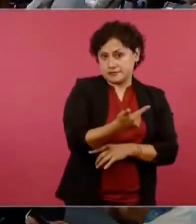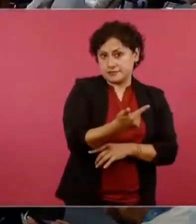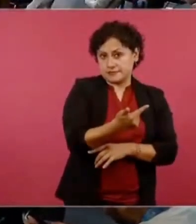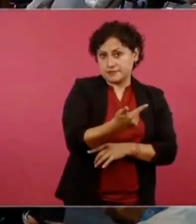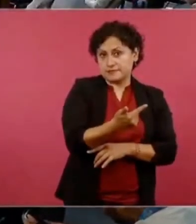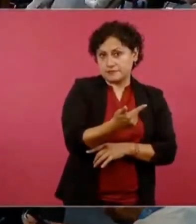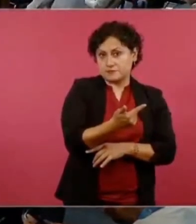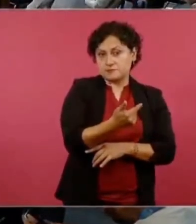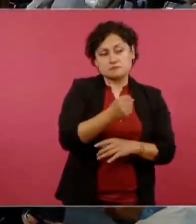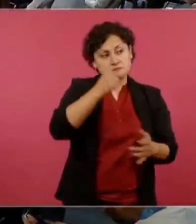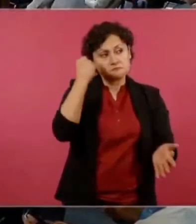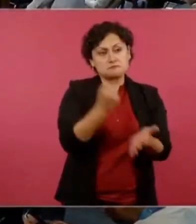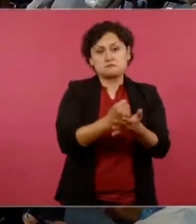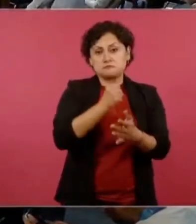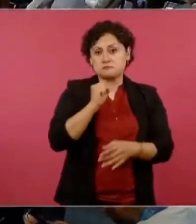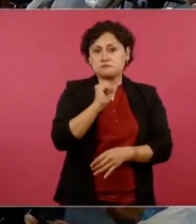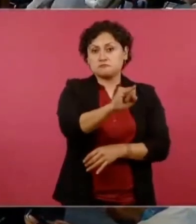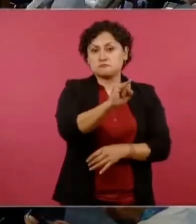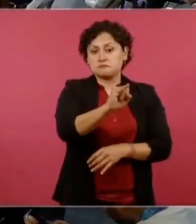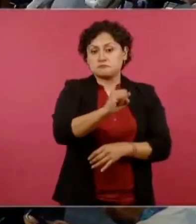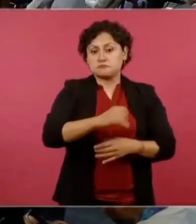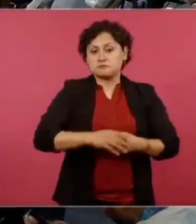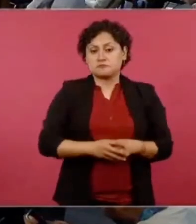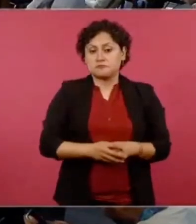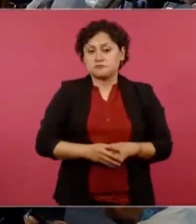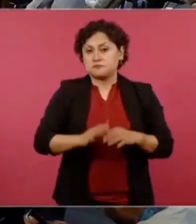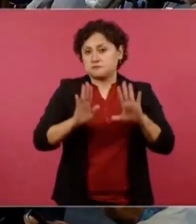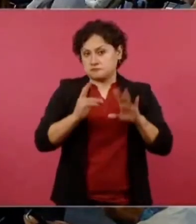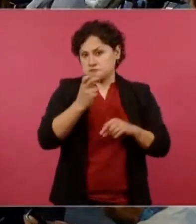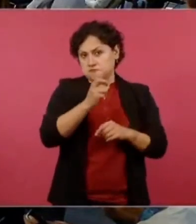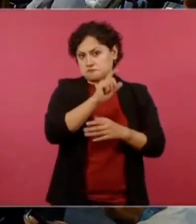que se aprobó esa reforma.